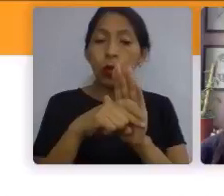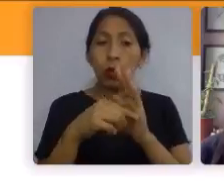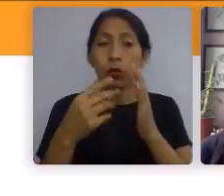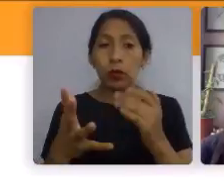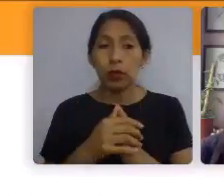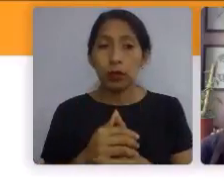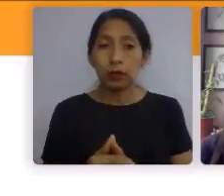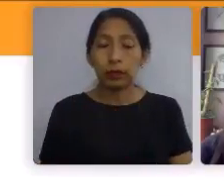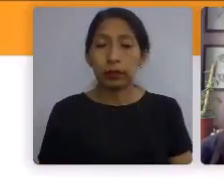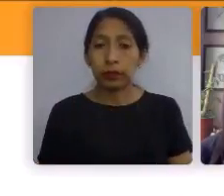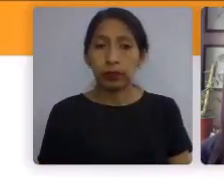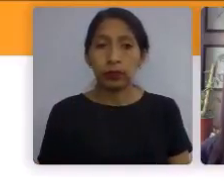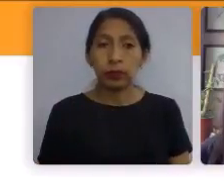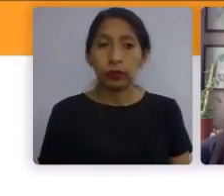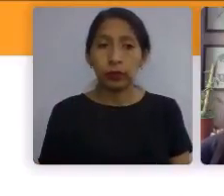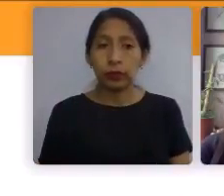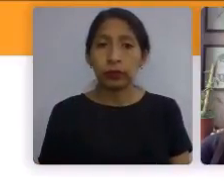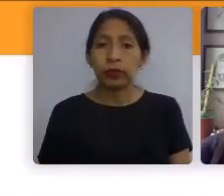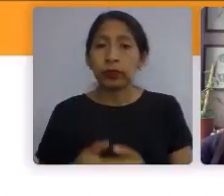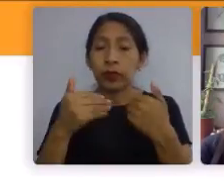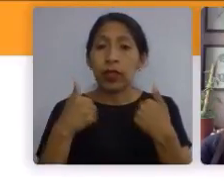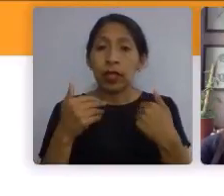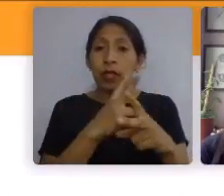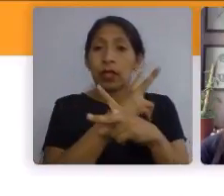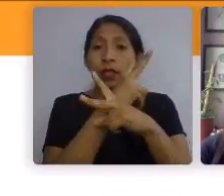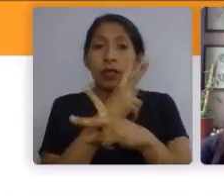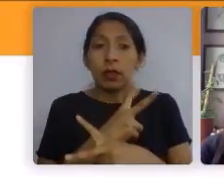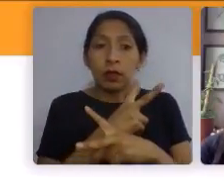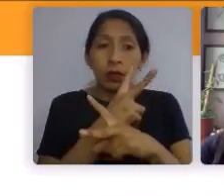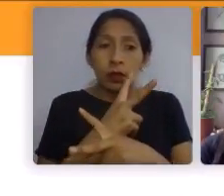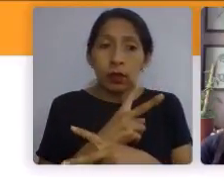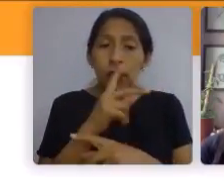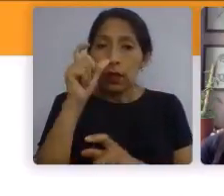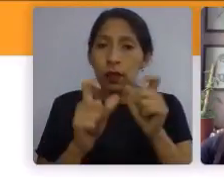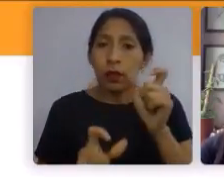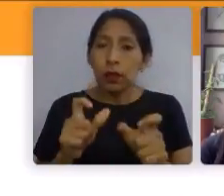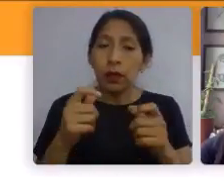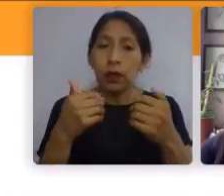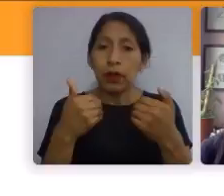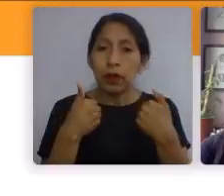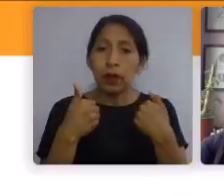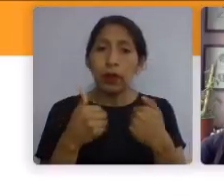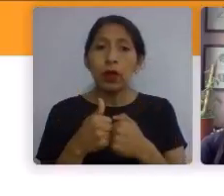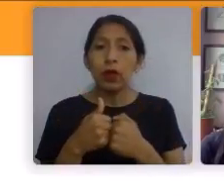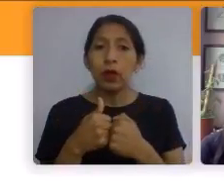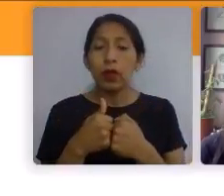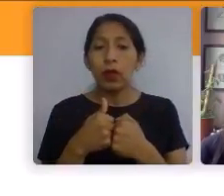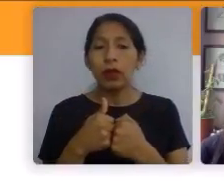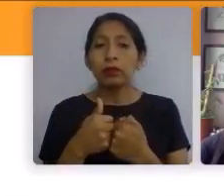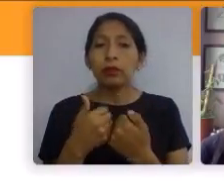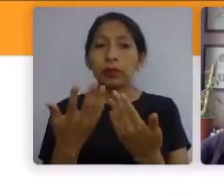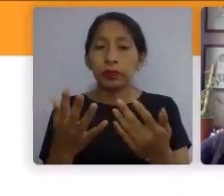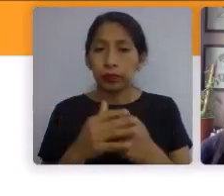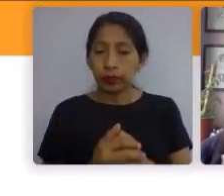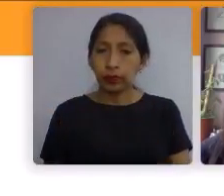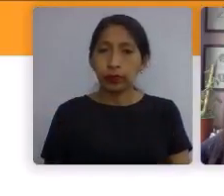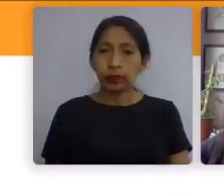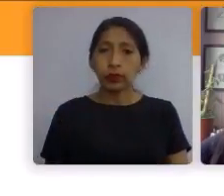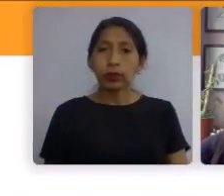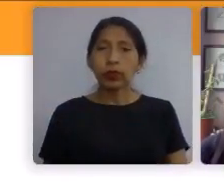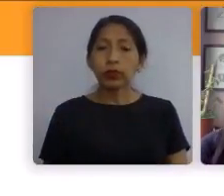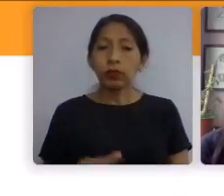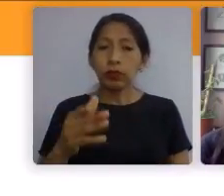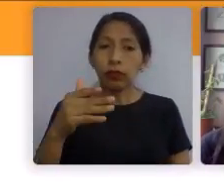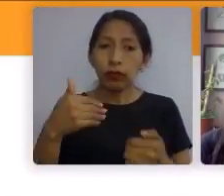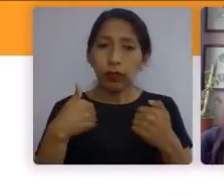habla de que se tiene mayor cuidado por aquellas personas que vienen de locaciones que, de cierto modo, tienen una